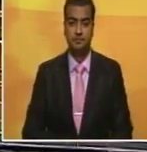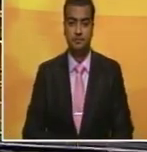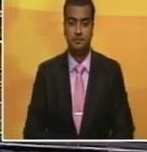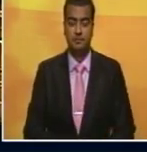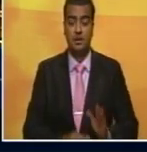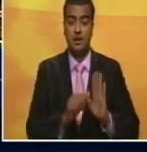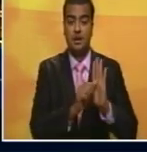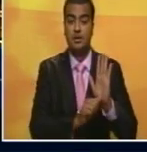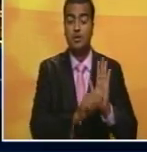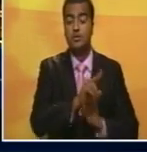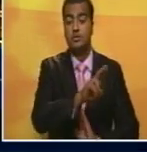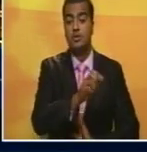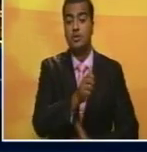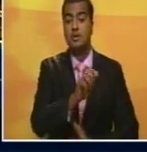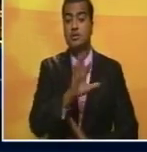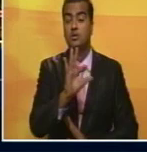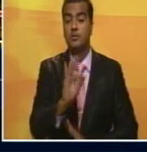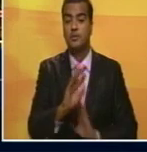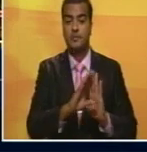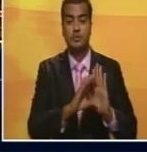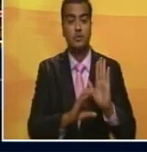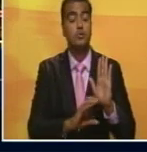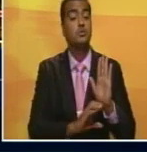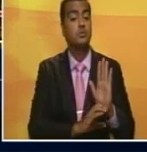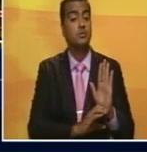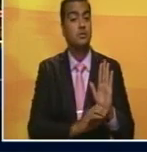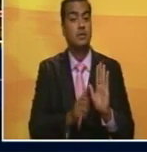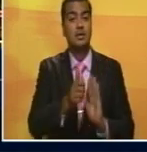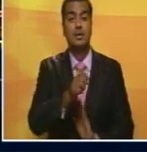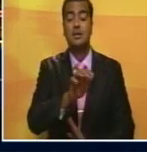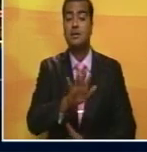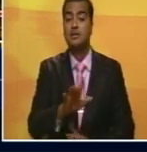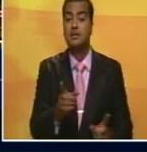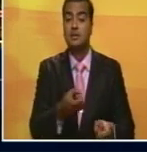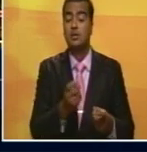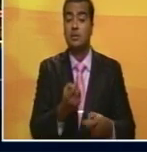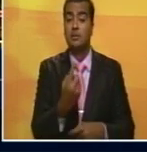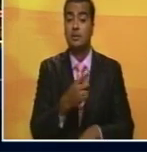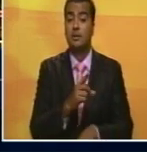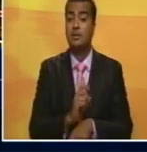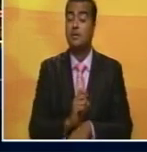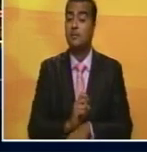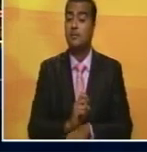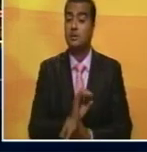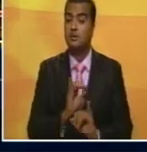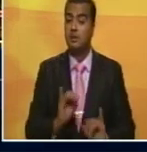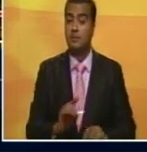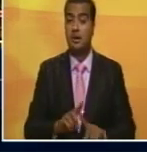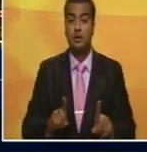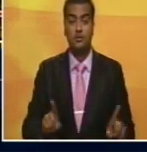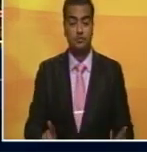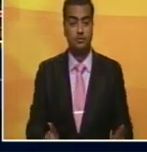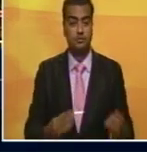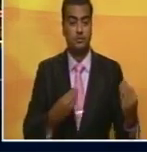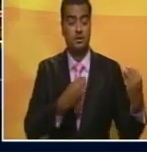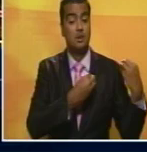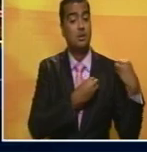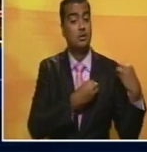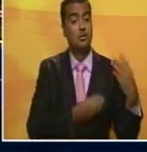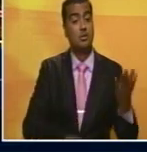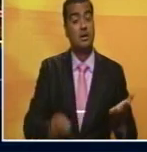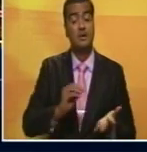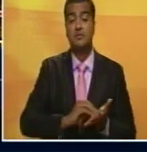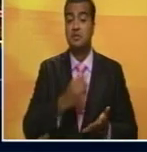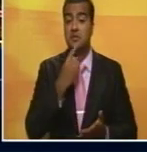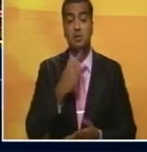al artículo 219 de la Constitución Nacional, este 15 de agosto se cumplió el primer periodo de sesiones ordinarias. Sin embargo, la directiva